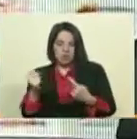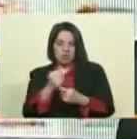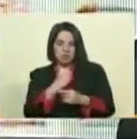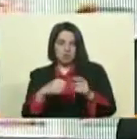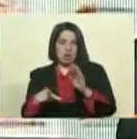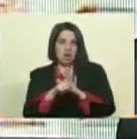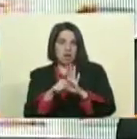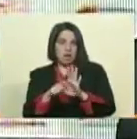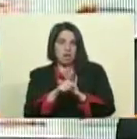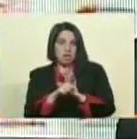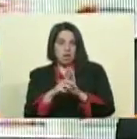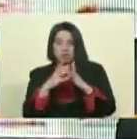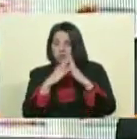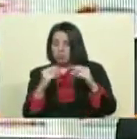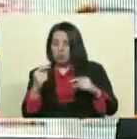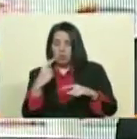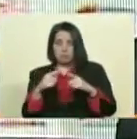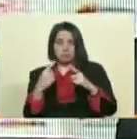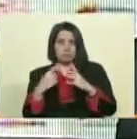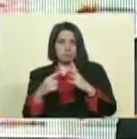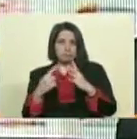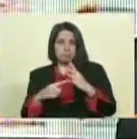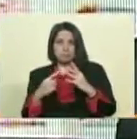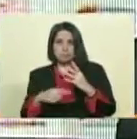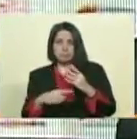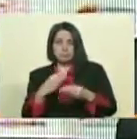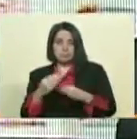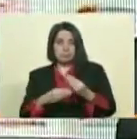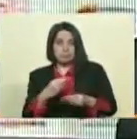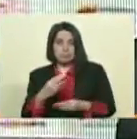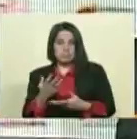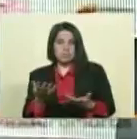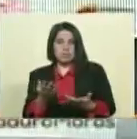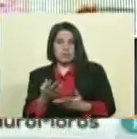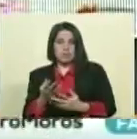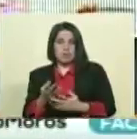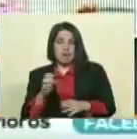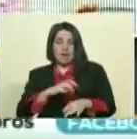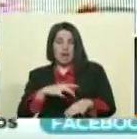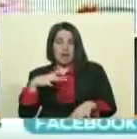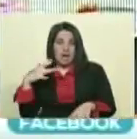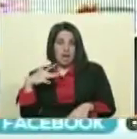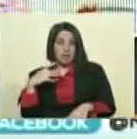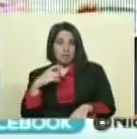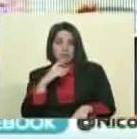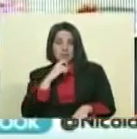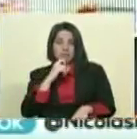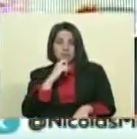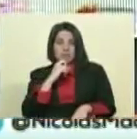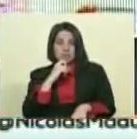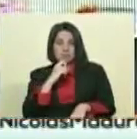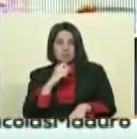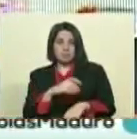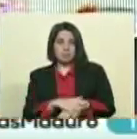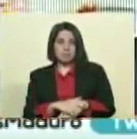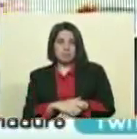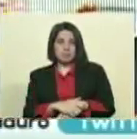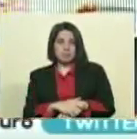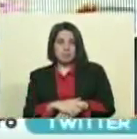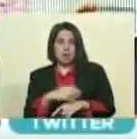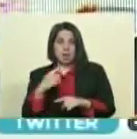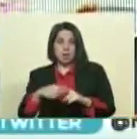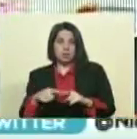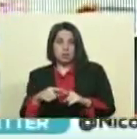y todos los fenómenos que nosotros conocemos. Es un problema complejo, muy grave. Y nosotros hemos venido